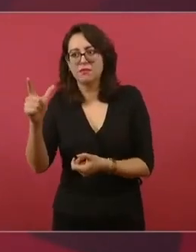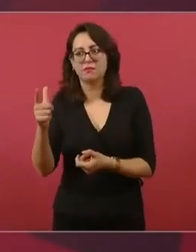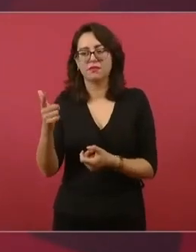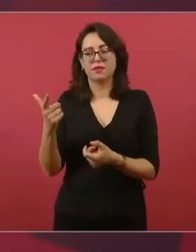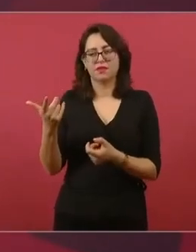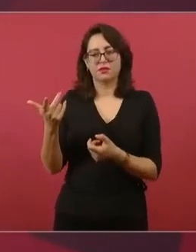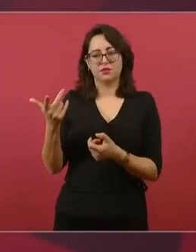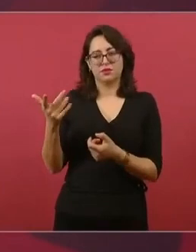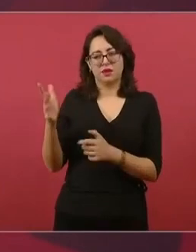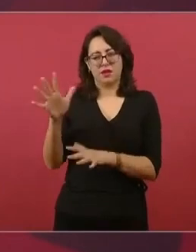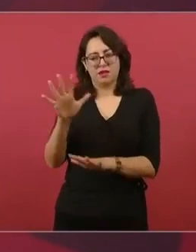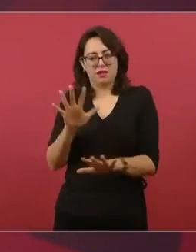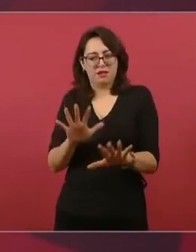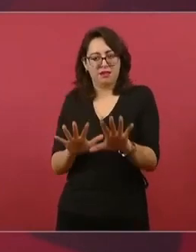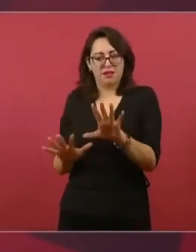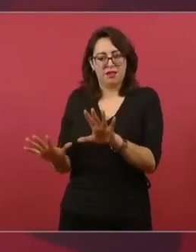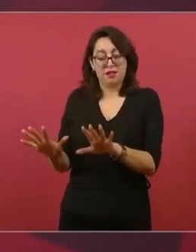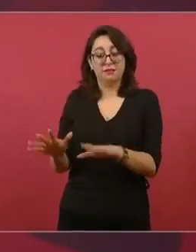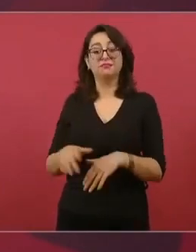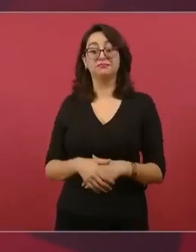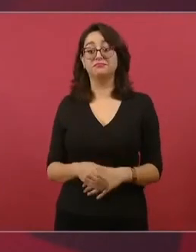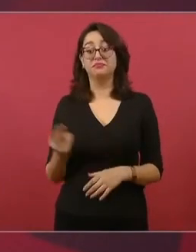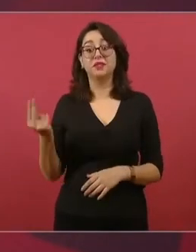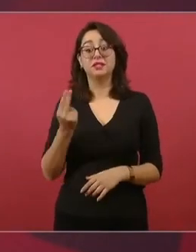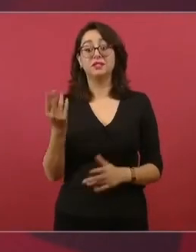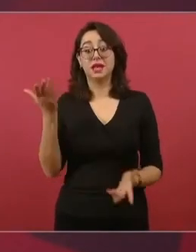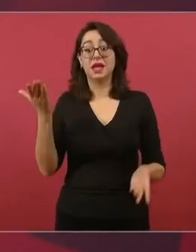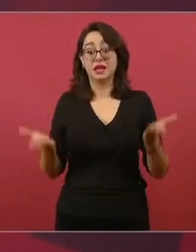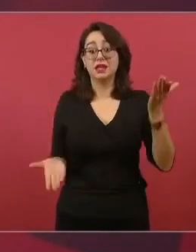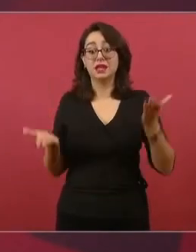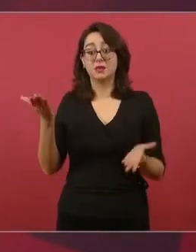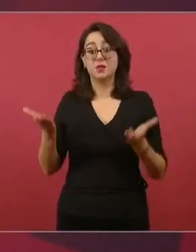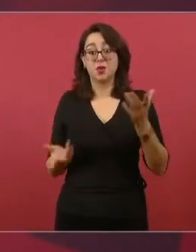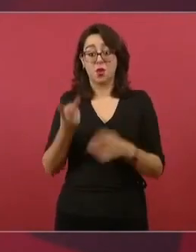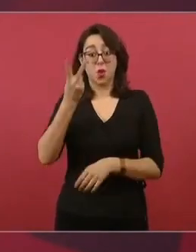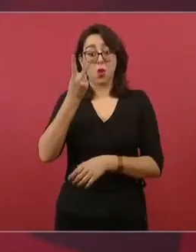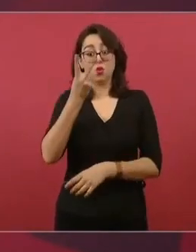Y por eso hablaba también del bienestar material y del bienestar del alma.